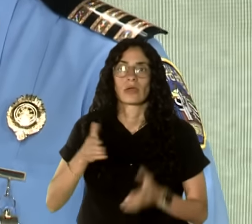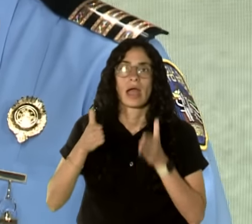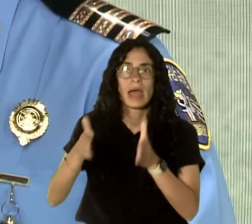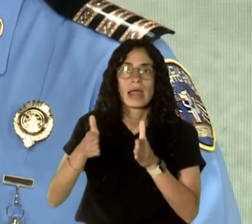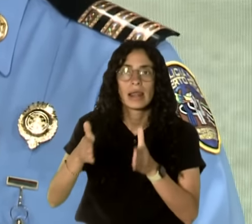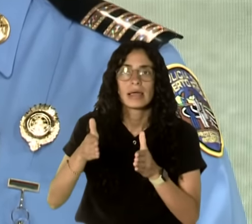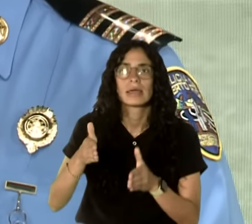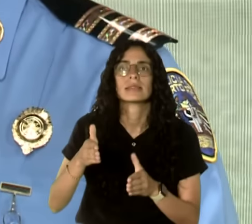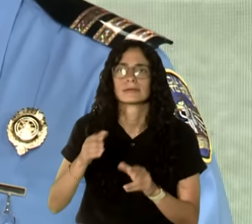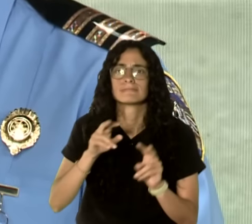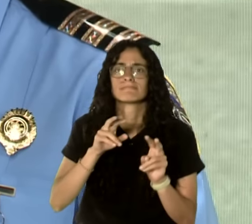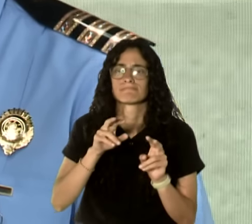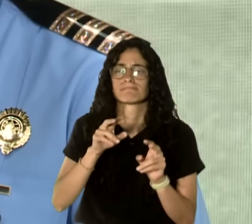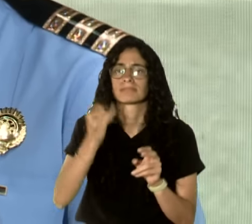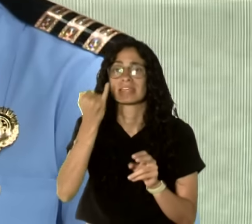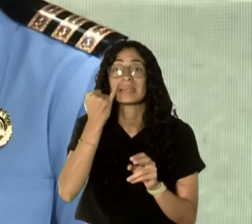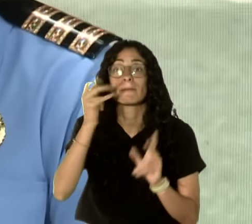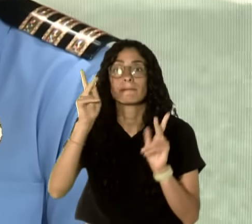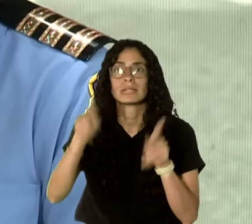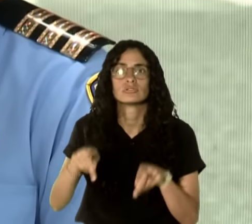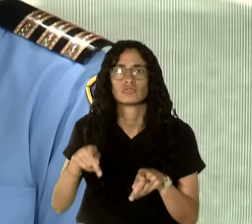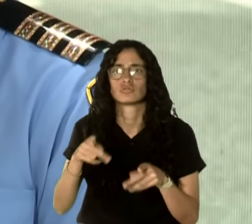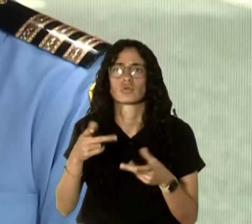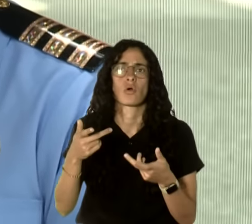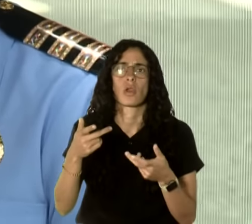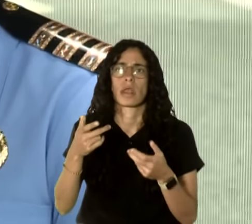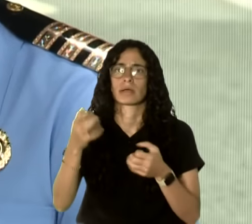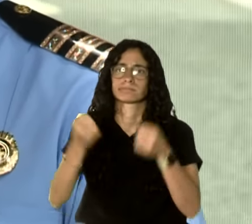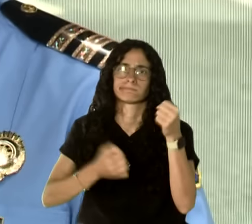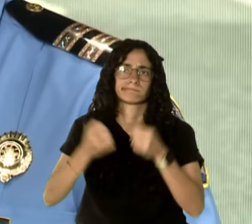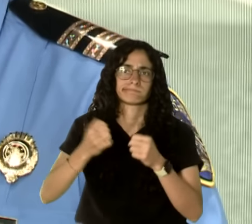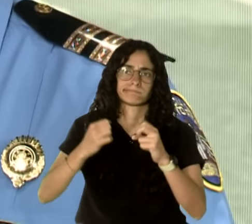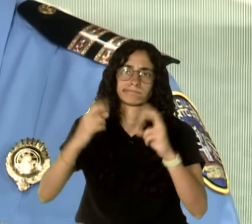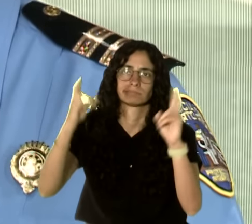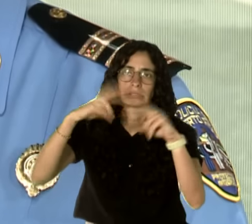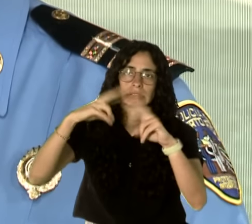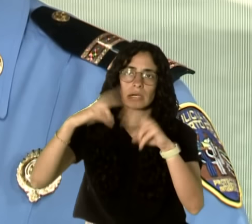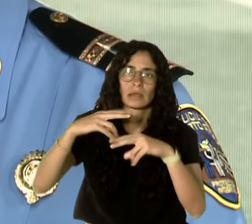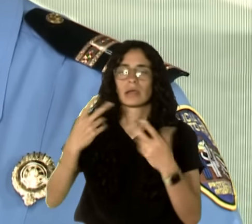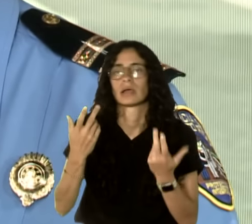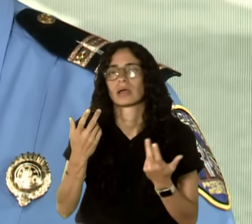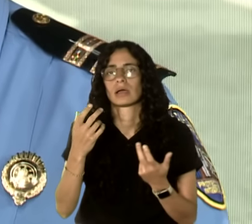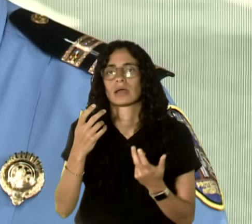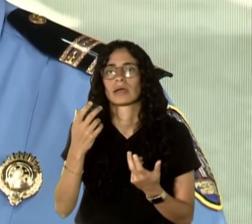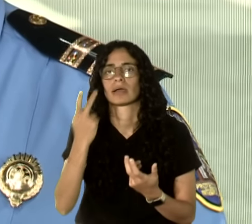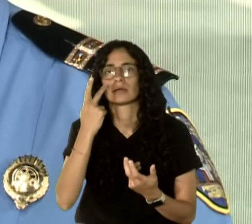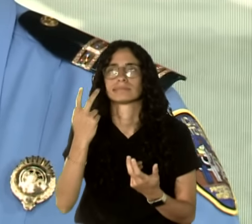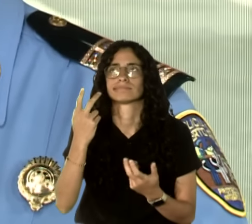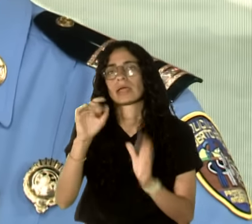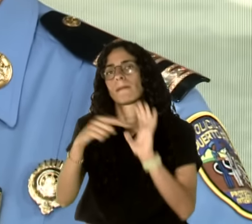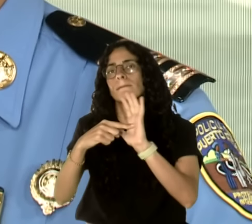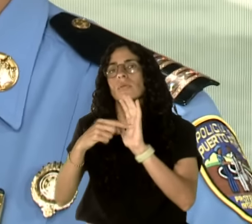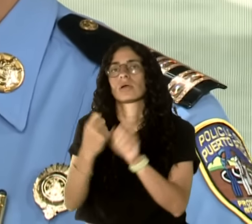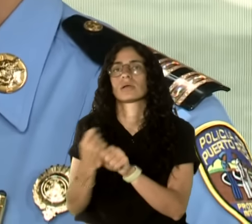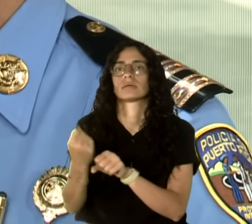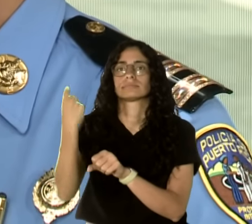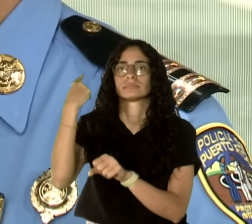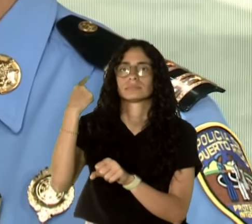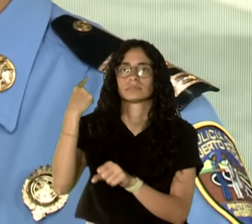interviniendo con todo aquel conductor Que decida hacerlo bajo los efectos de bebidas alcohólicas como hemos dicho anteriormente ya el año pasado